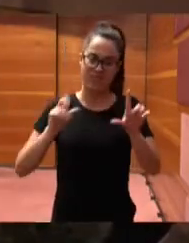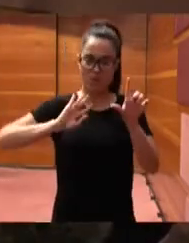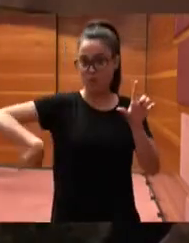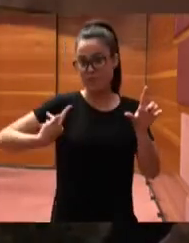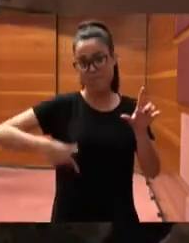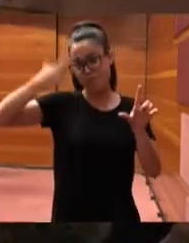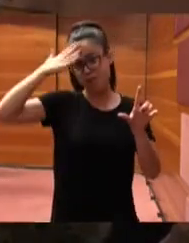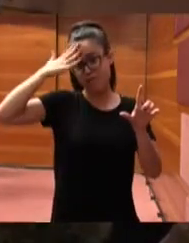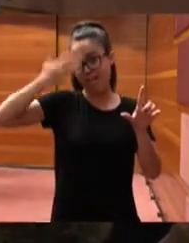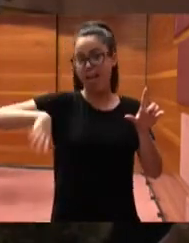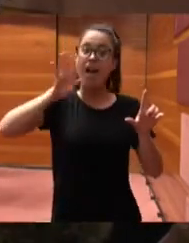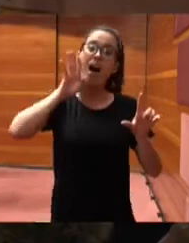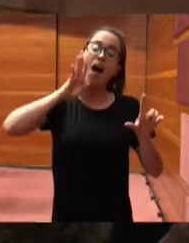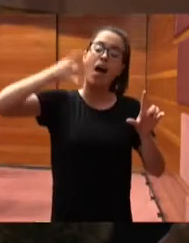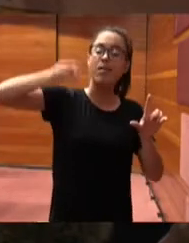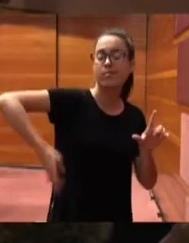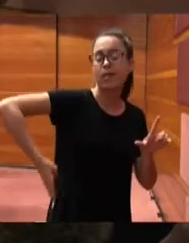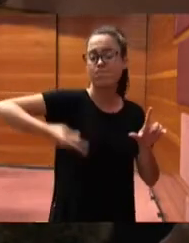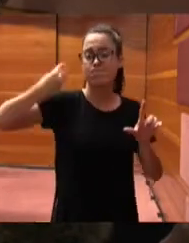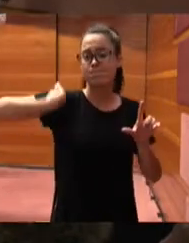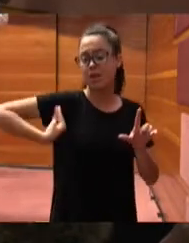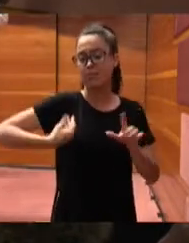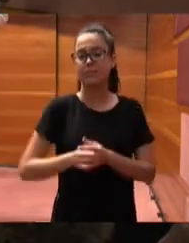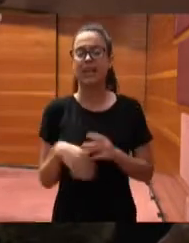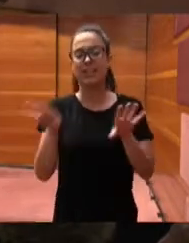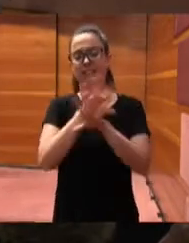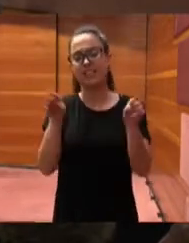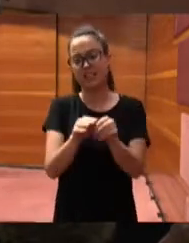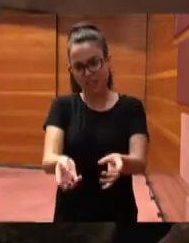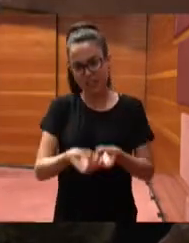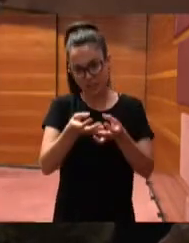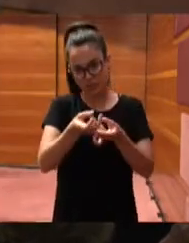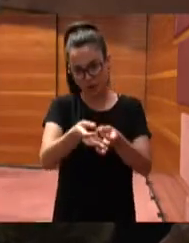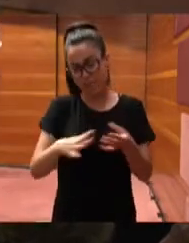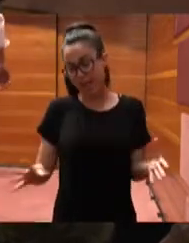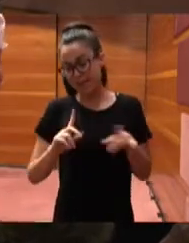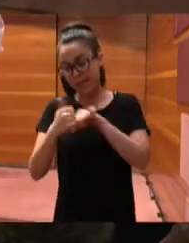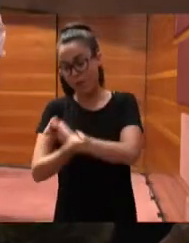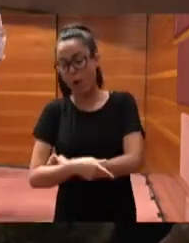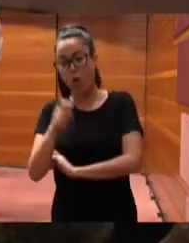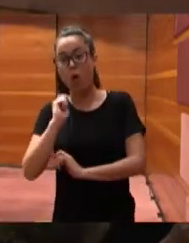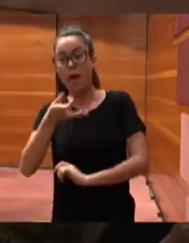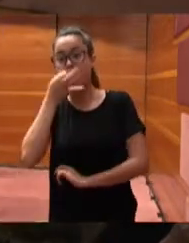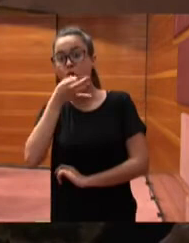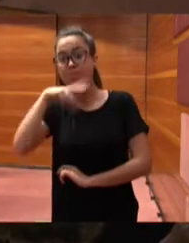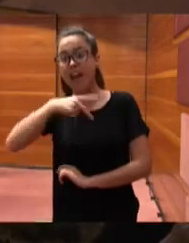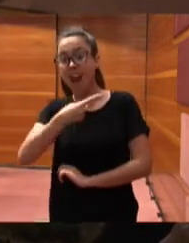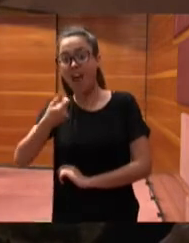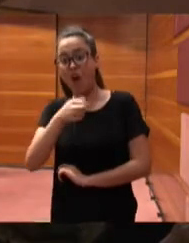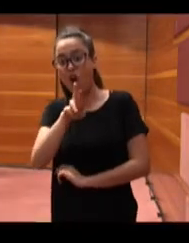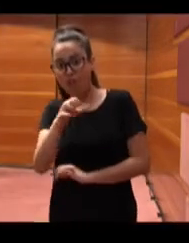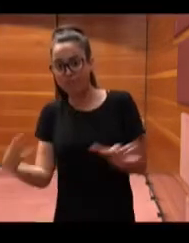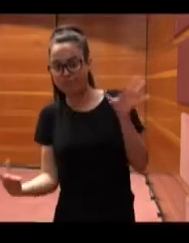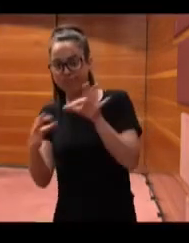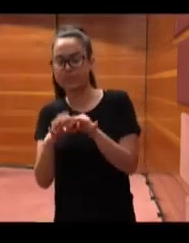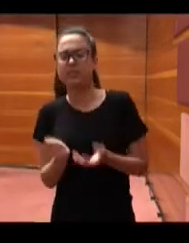portada. Un resumen de mi visión y que va a empalmar con la ponencia de Nagore. ¿Cómo avanzamos en transparencia?